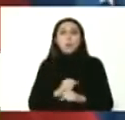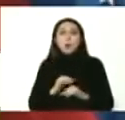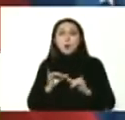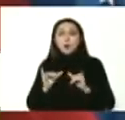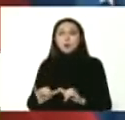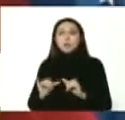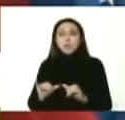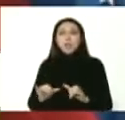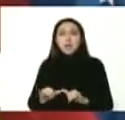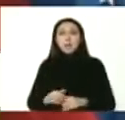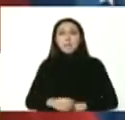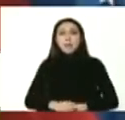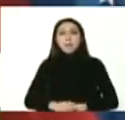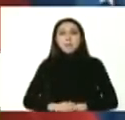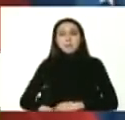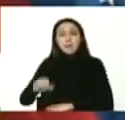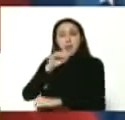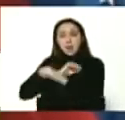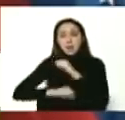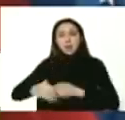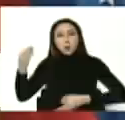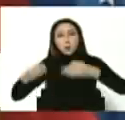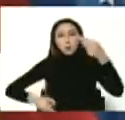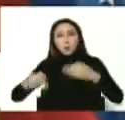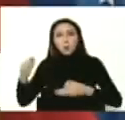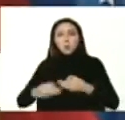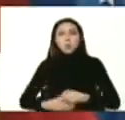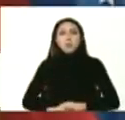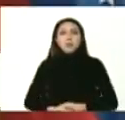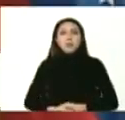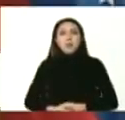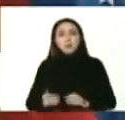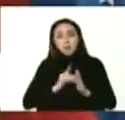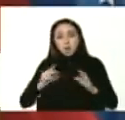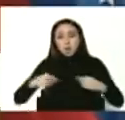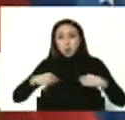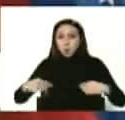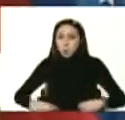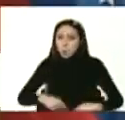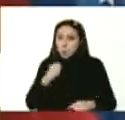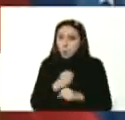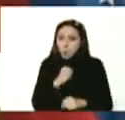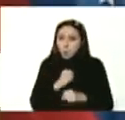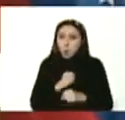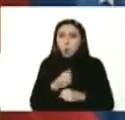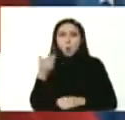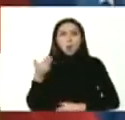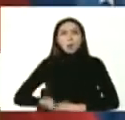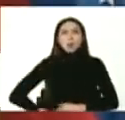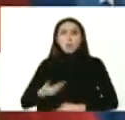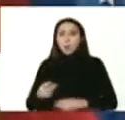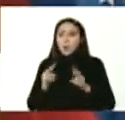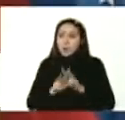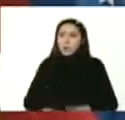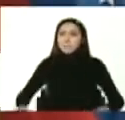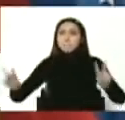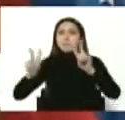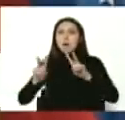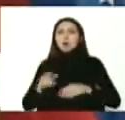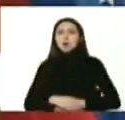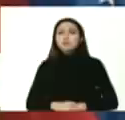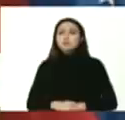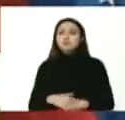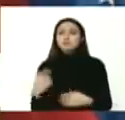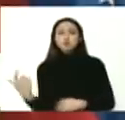en pro de la justicia y los derechos humanos. Un trabajo siempre digno de valorar porque